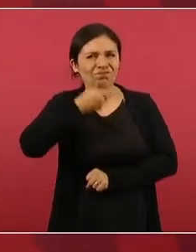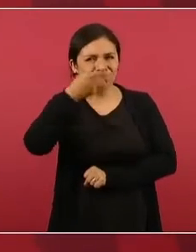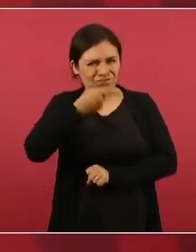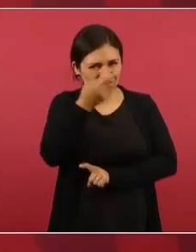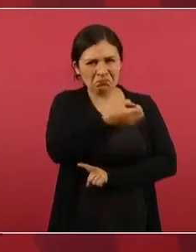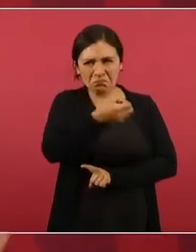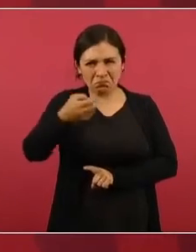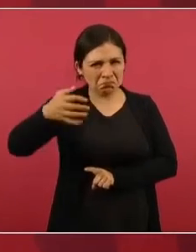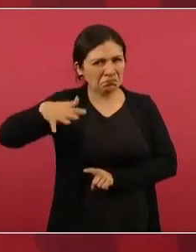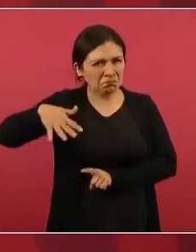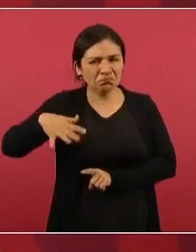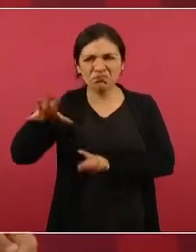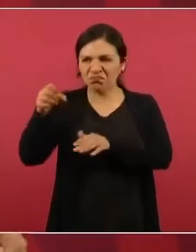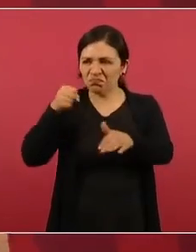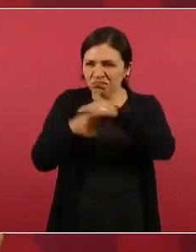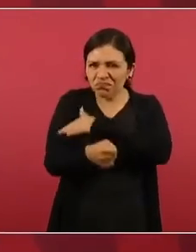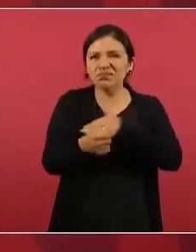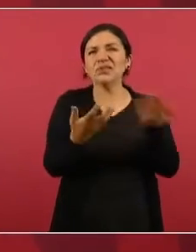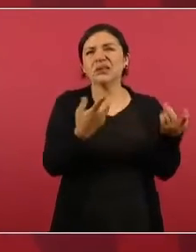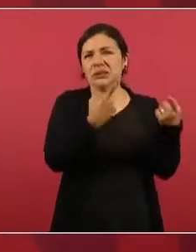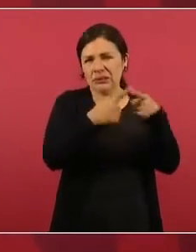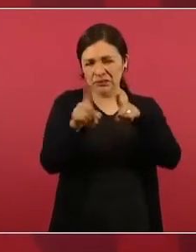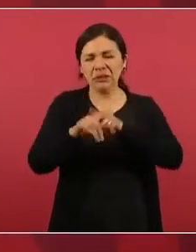mención, órdenes de aprehensión,